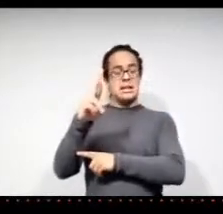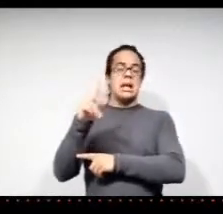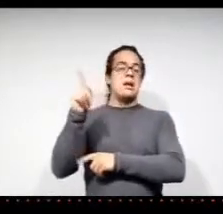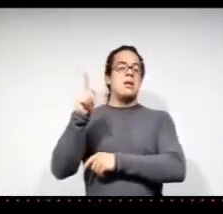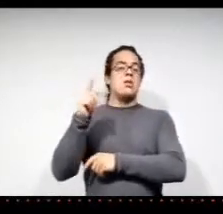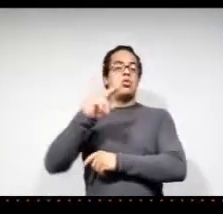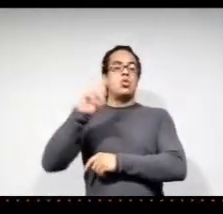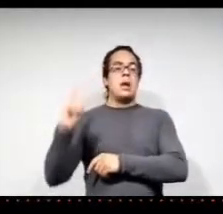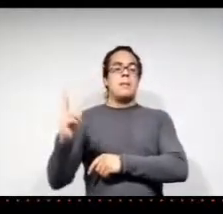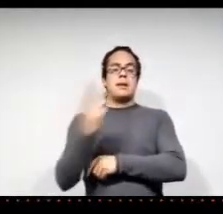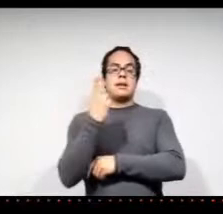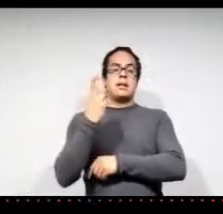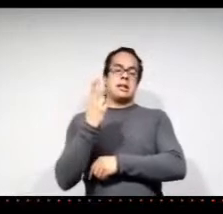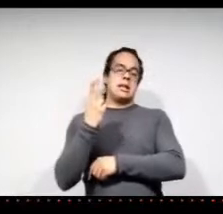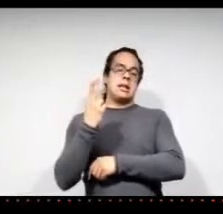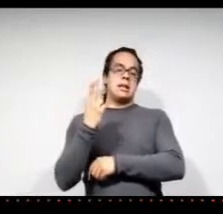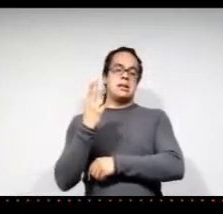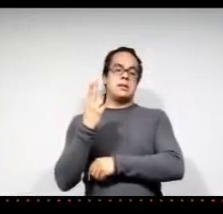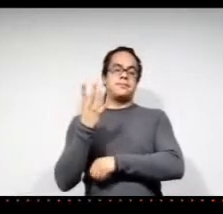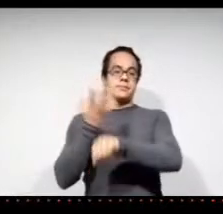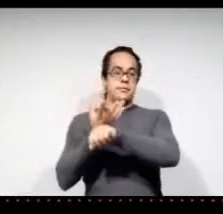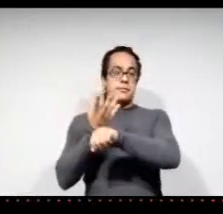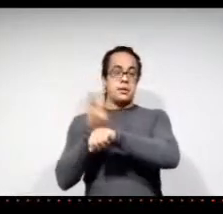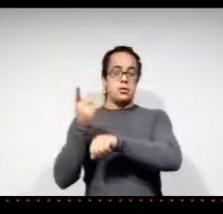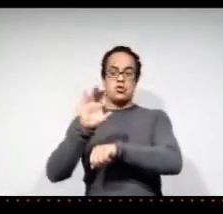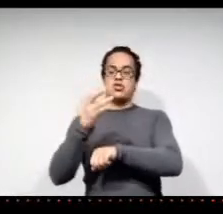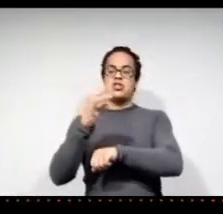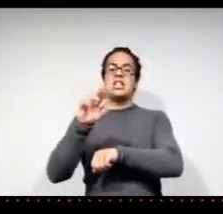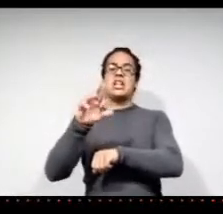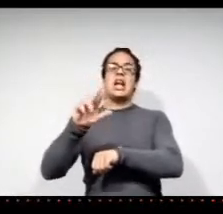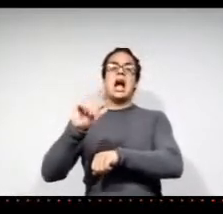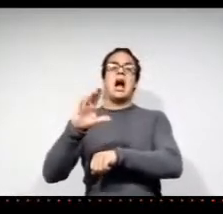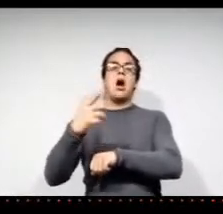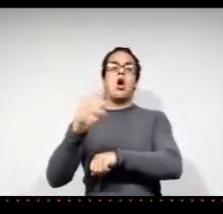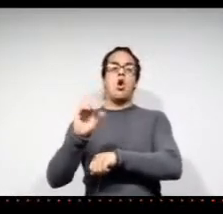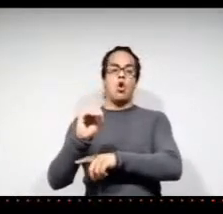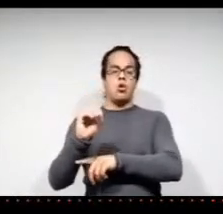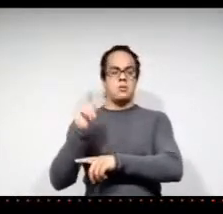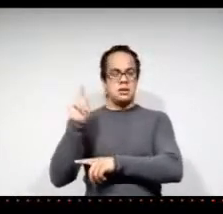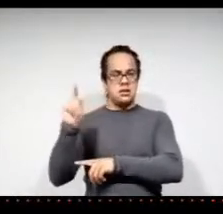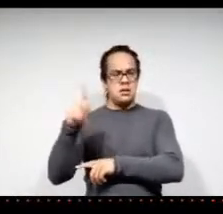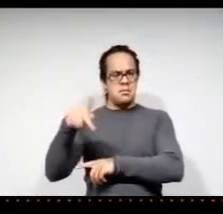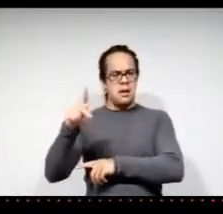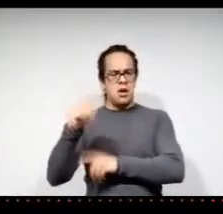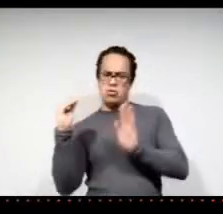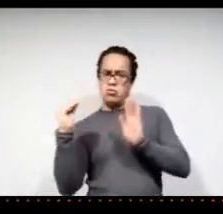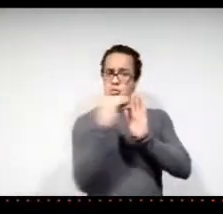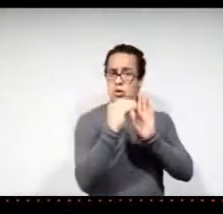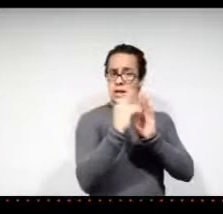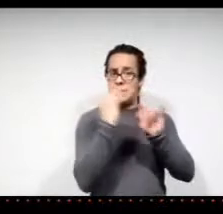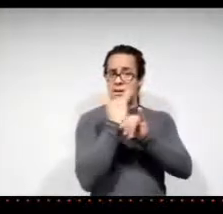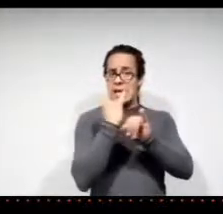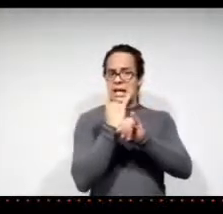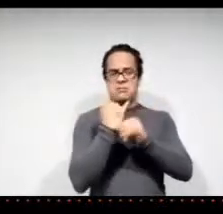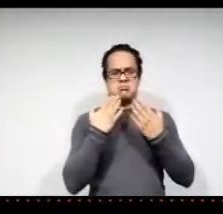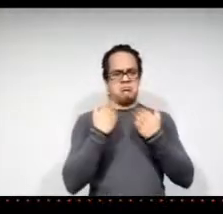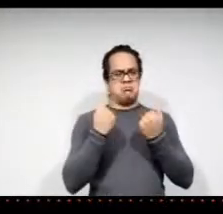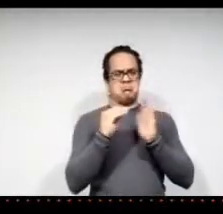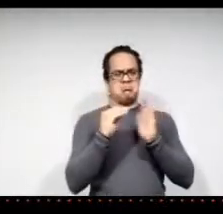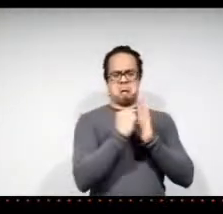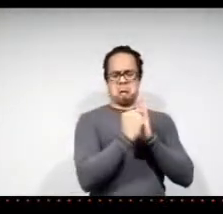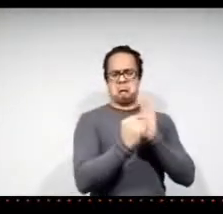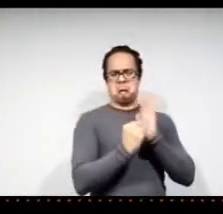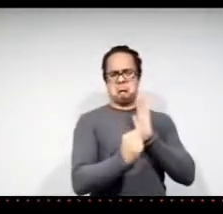en ningún lado dice que es a distancia, en ningún lado. Para la universidad, en términos de reconocimiento,